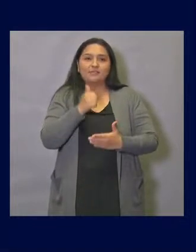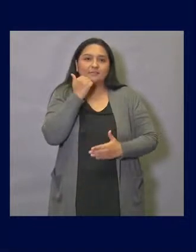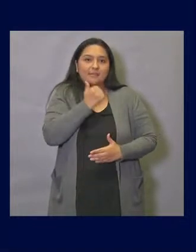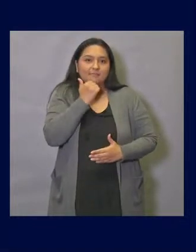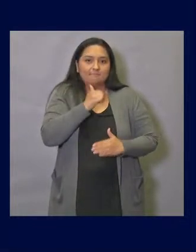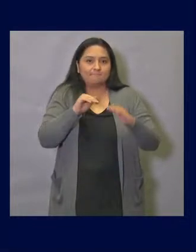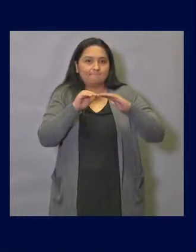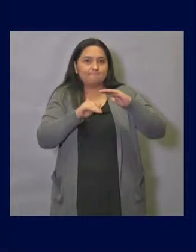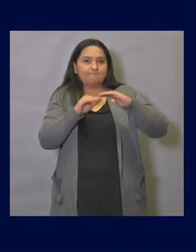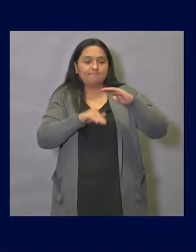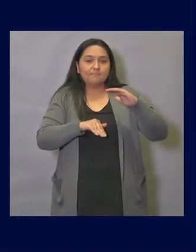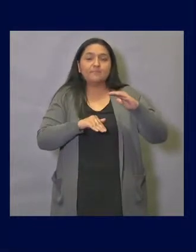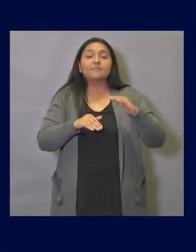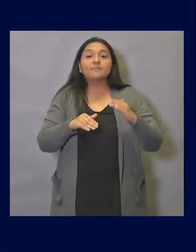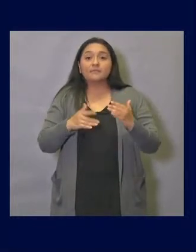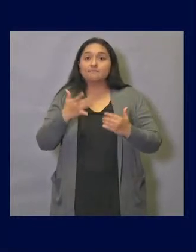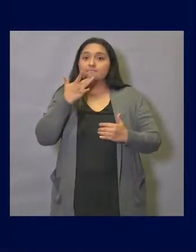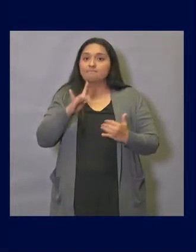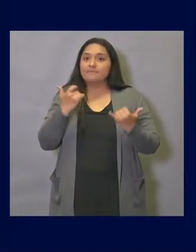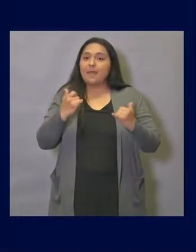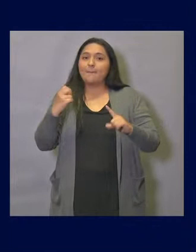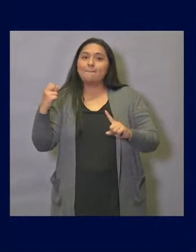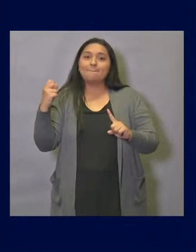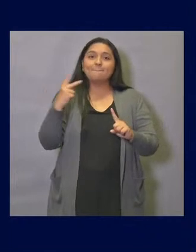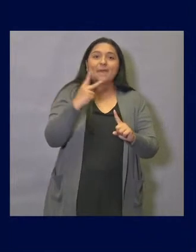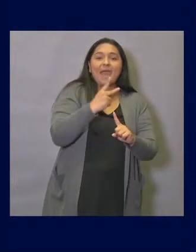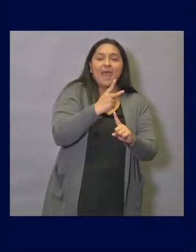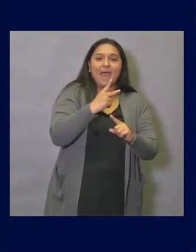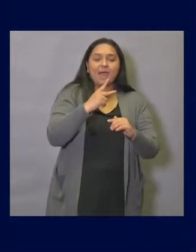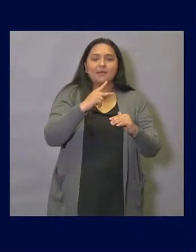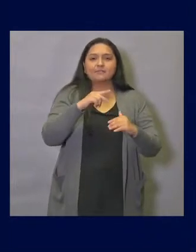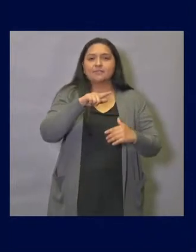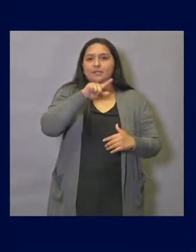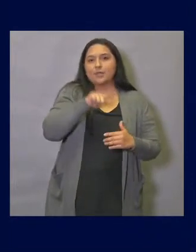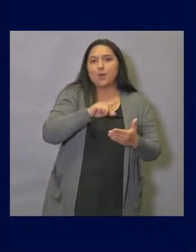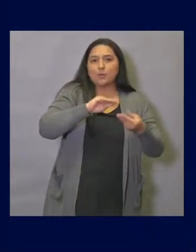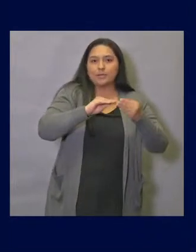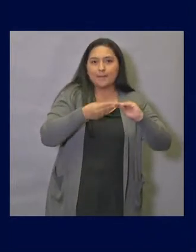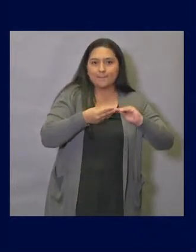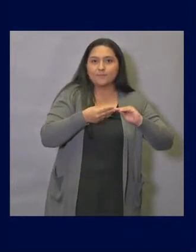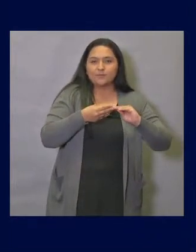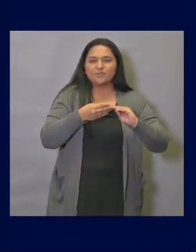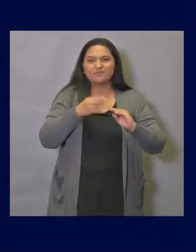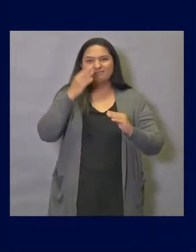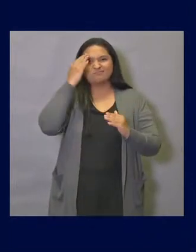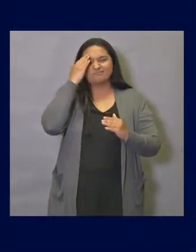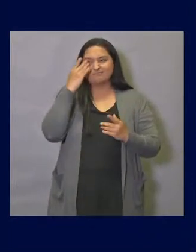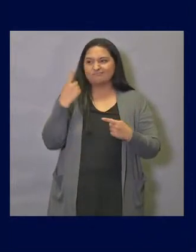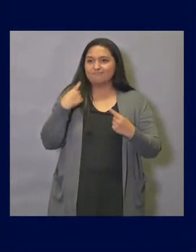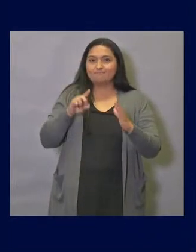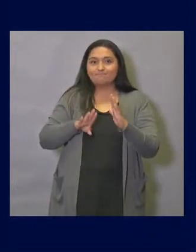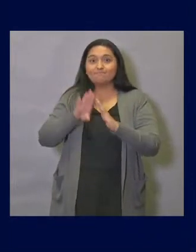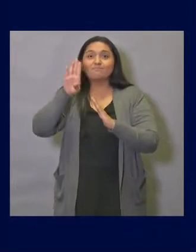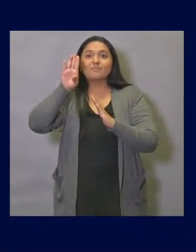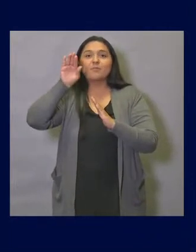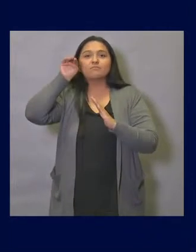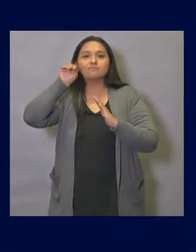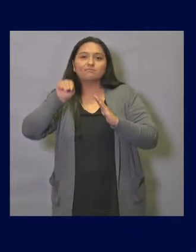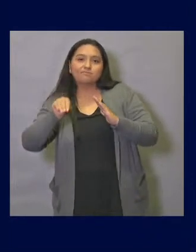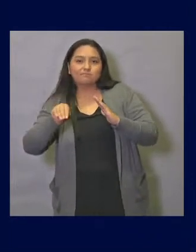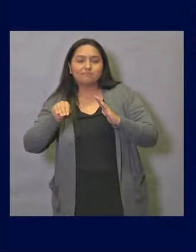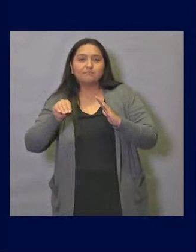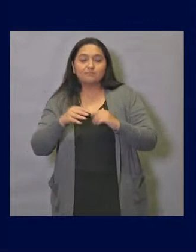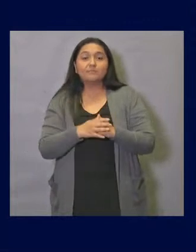Afortunadamente, estamos volviendo al promedio diario de casos en los niveles que vimos antes del aumento. Estas disminuciones aquí